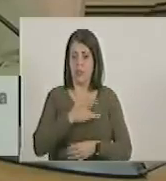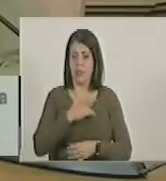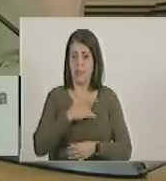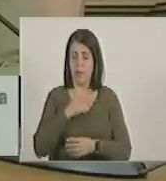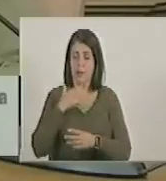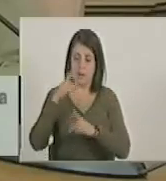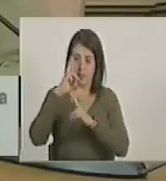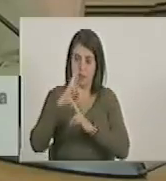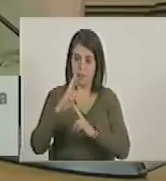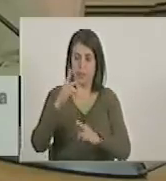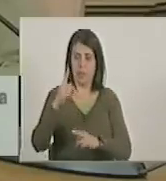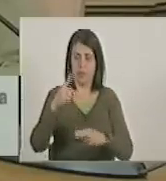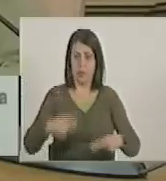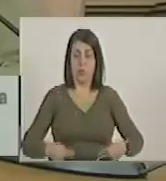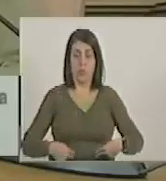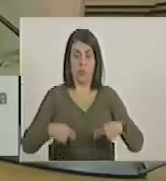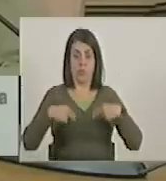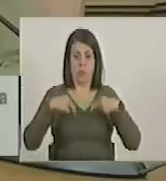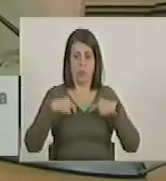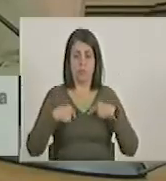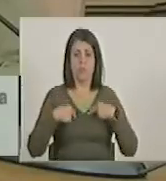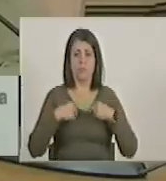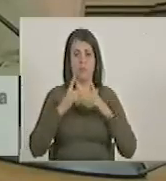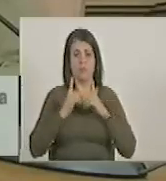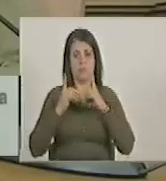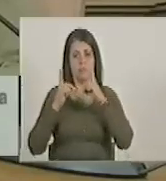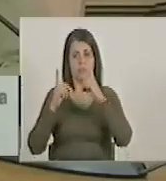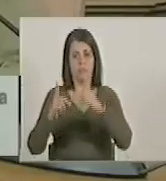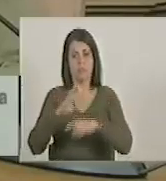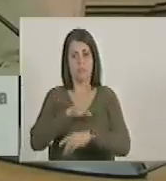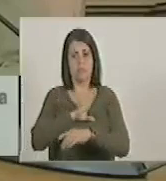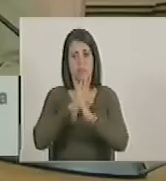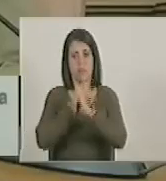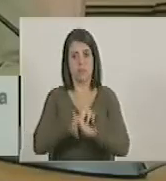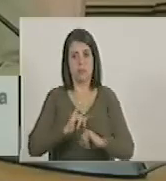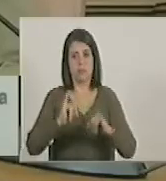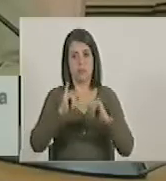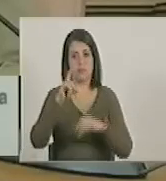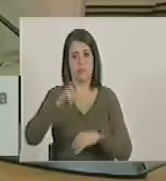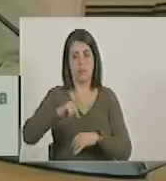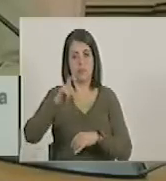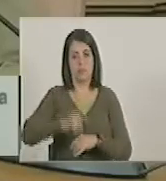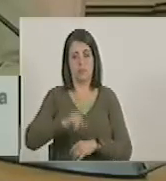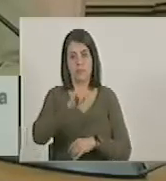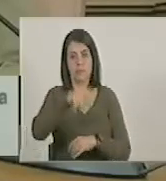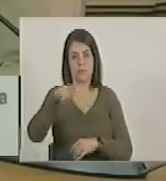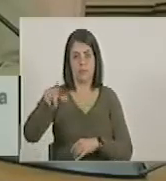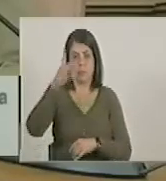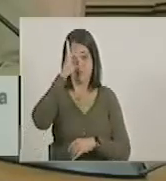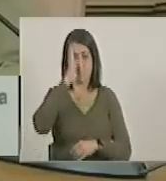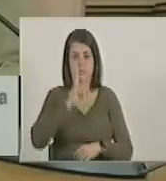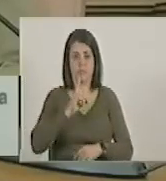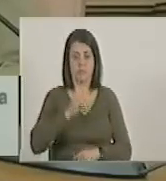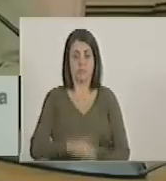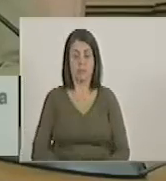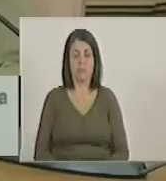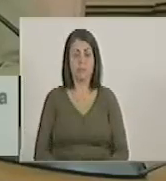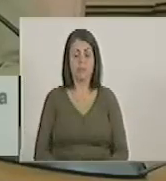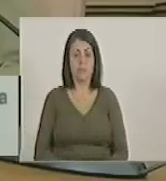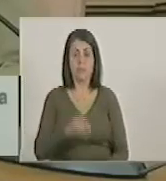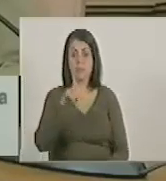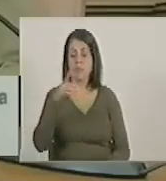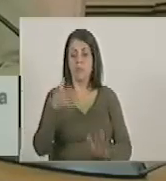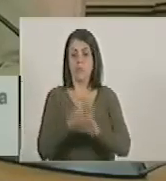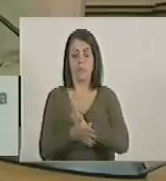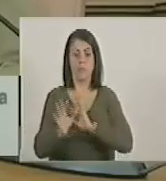sensibilización, respeto de los derechos humanos, la dignidad, la autonomía y las necesidades de las personas con discapacidad, a